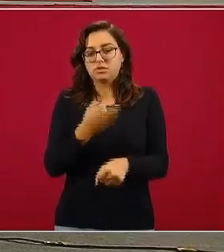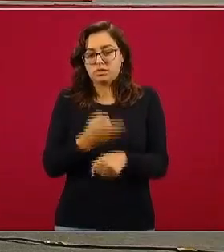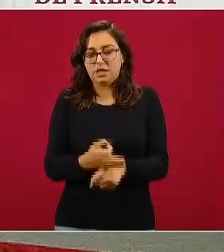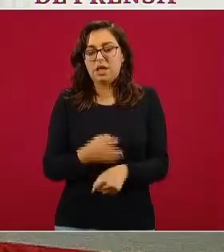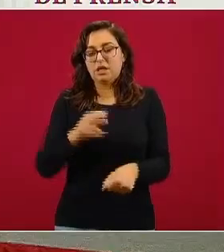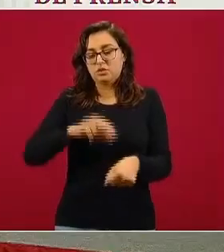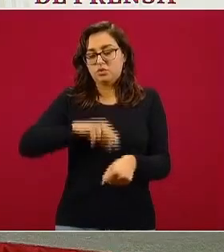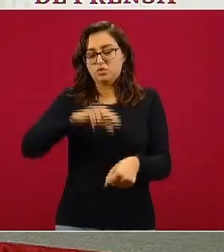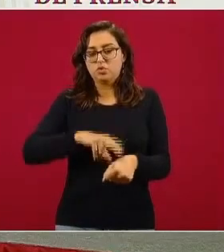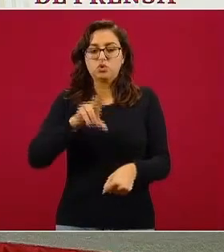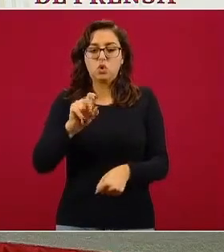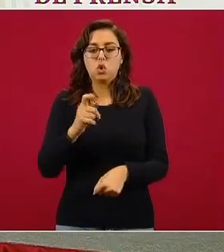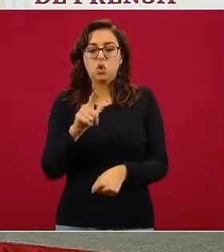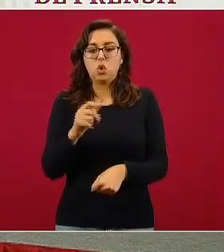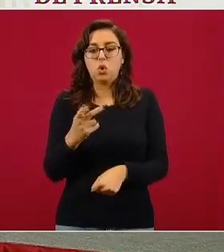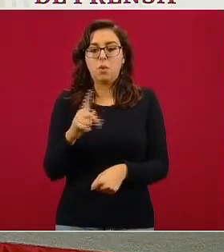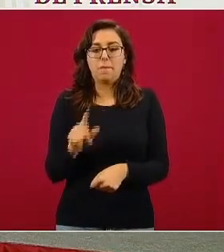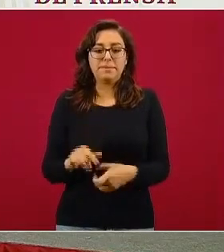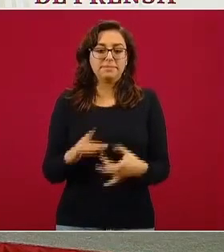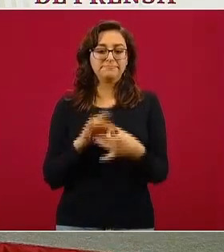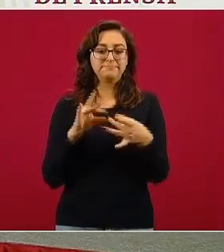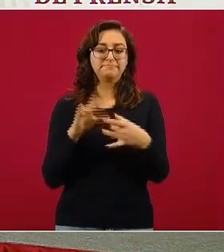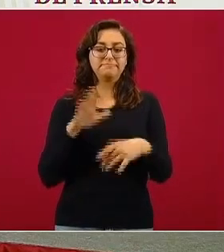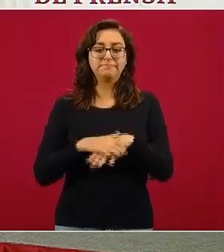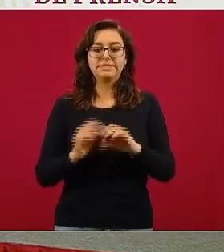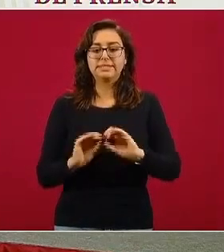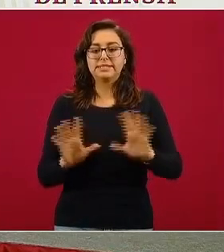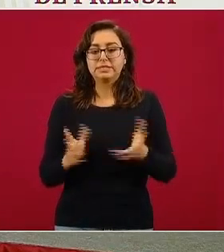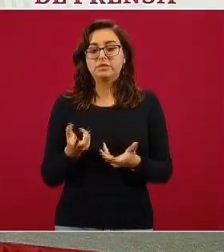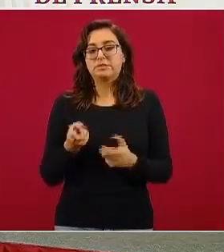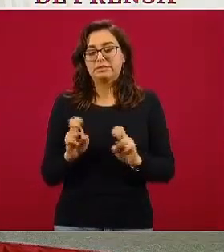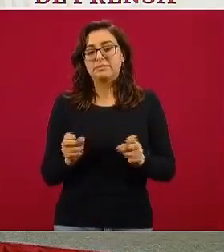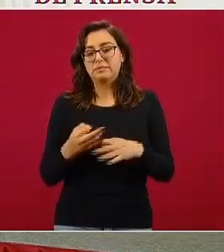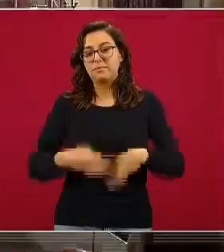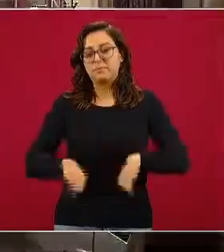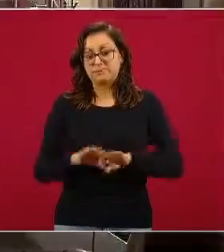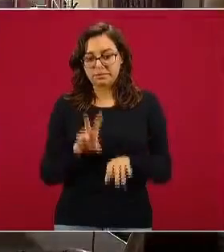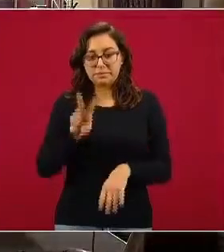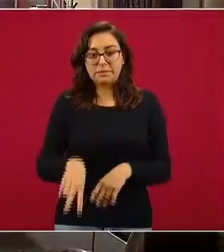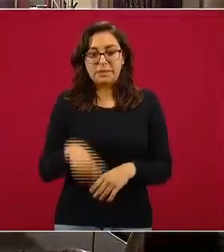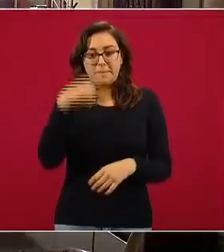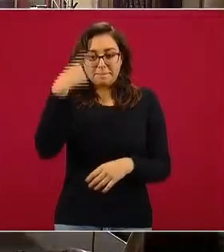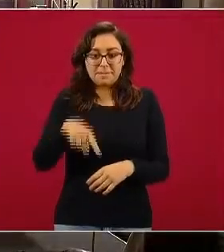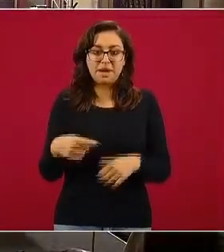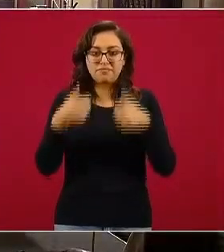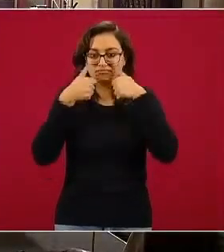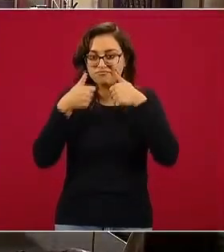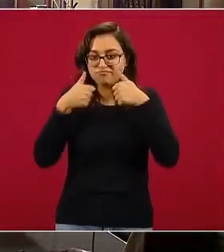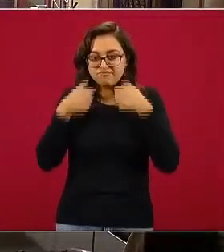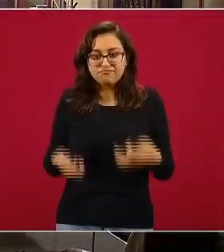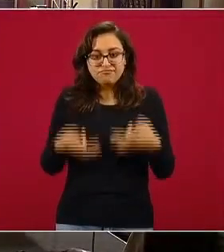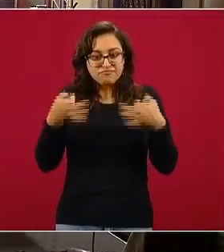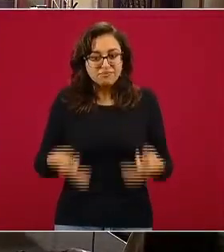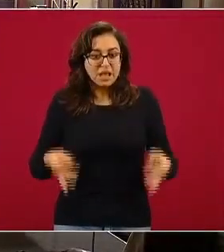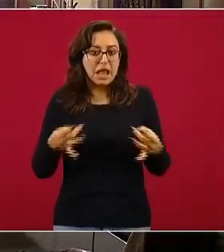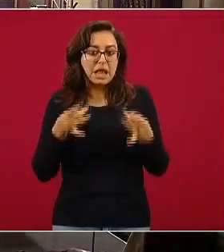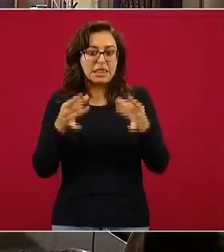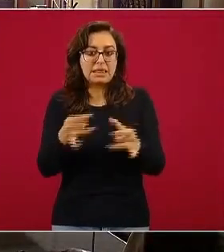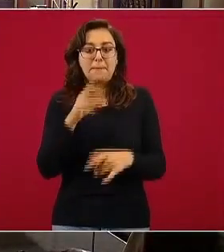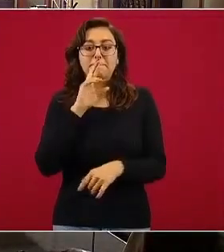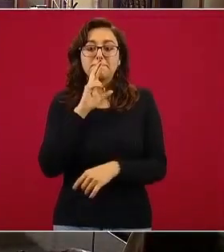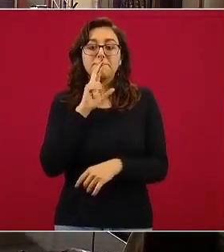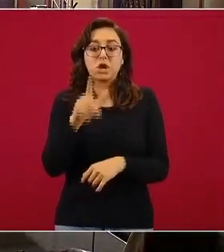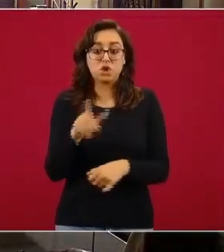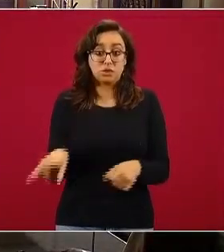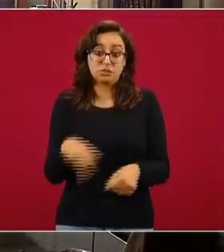relación a este tema, que también es importante para incrementar siempre la calidad de la atención médica, sobre todo en el